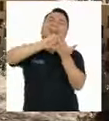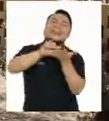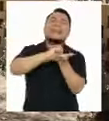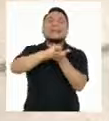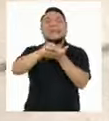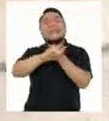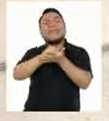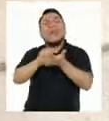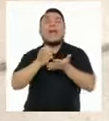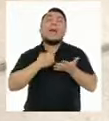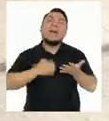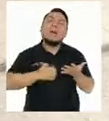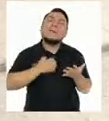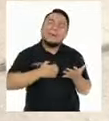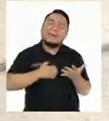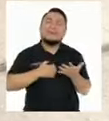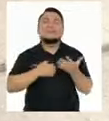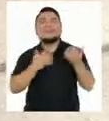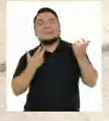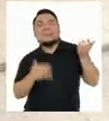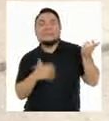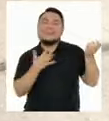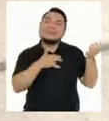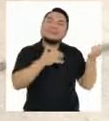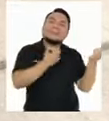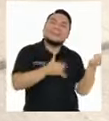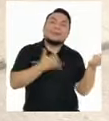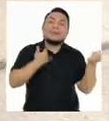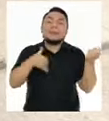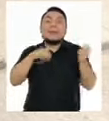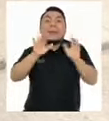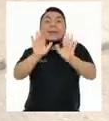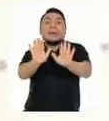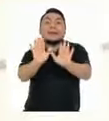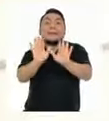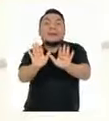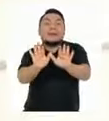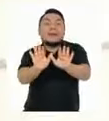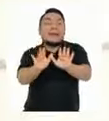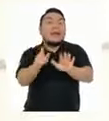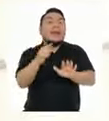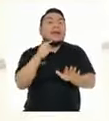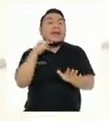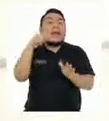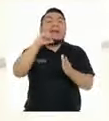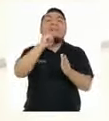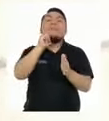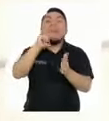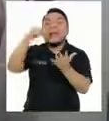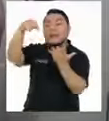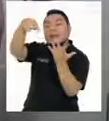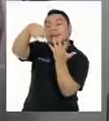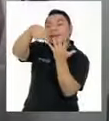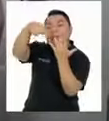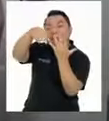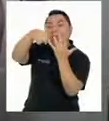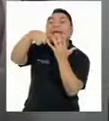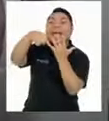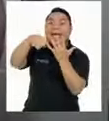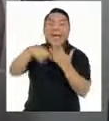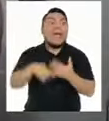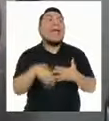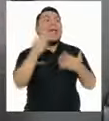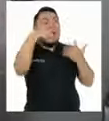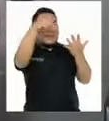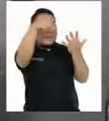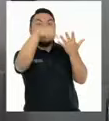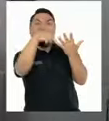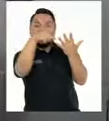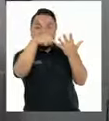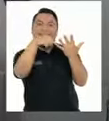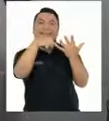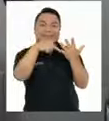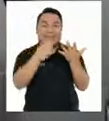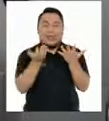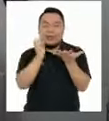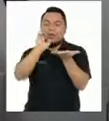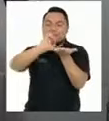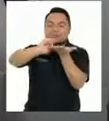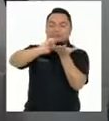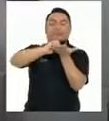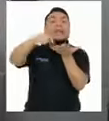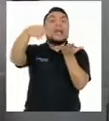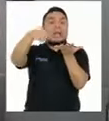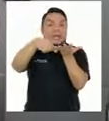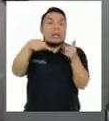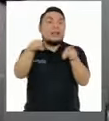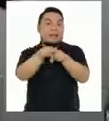con jabón. ¡Esperen! ¡Faltó el dedo meñique! ¡El meñique! Dedito a ti también.